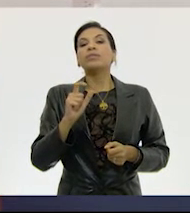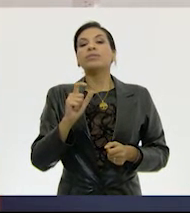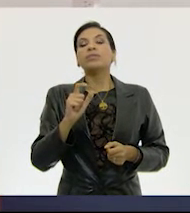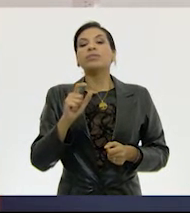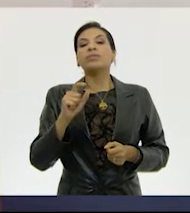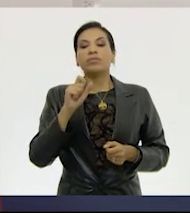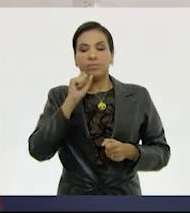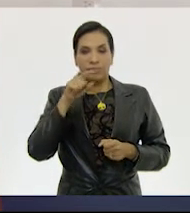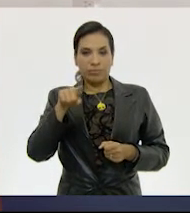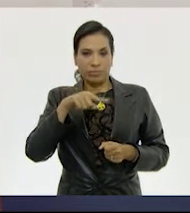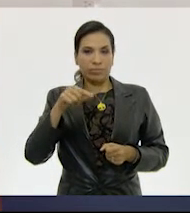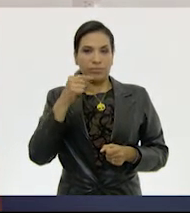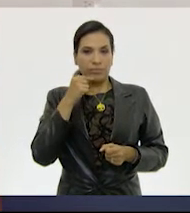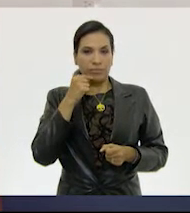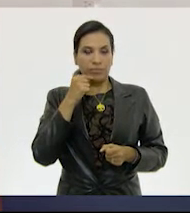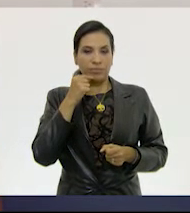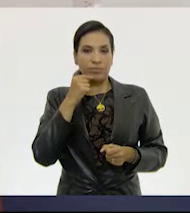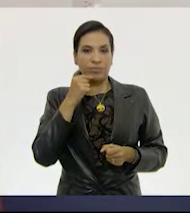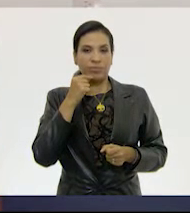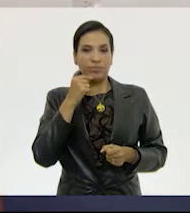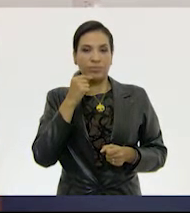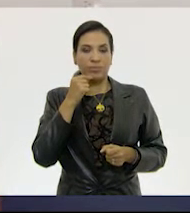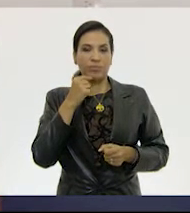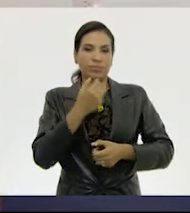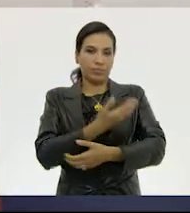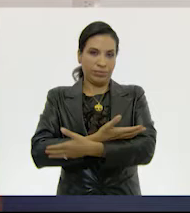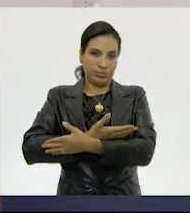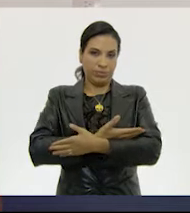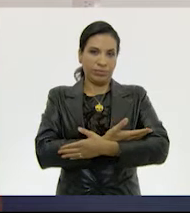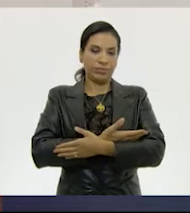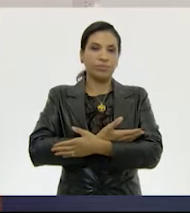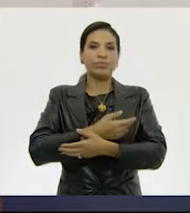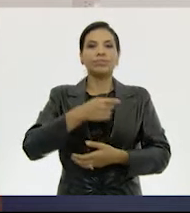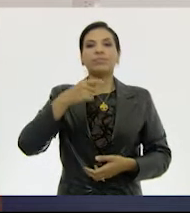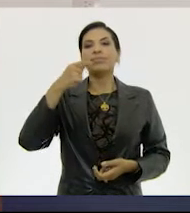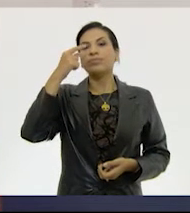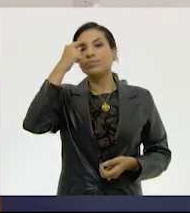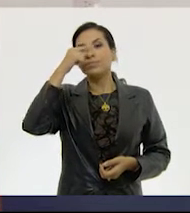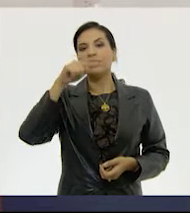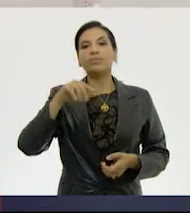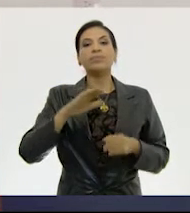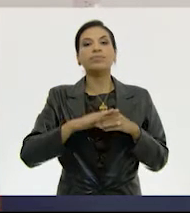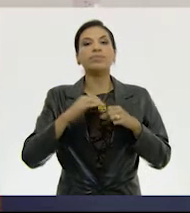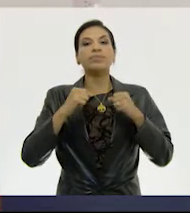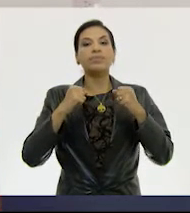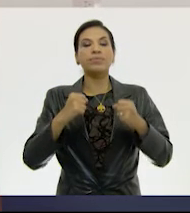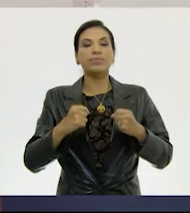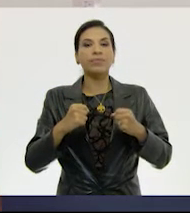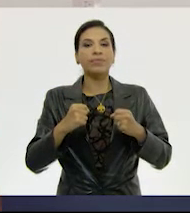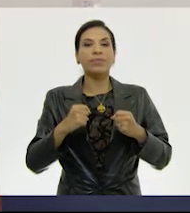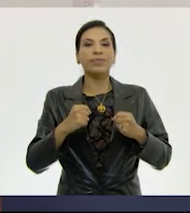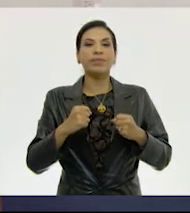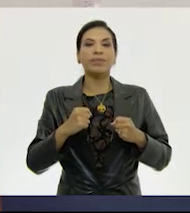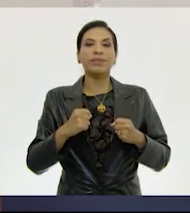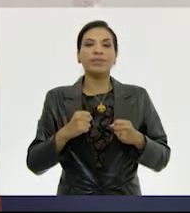con los niños y con los bebés para fortalecer